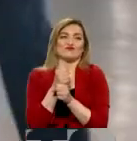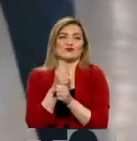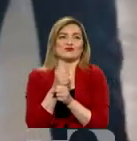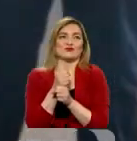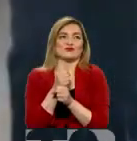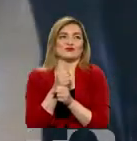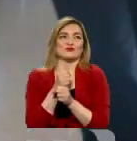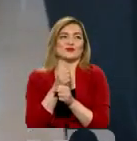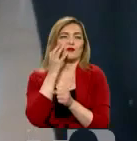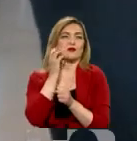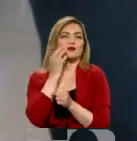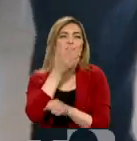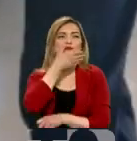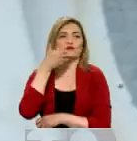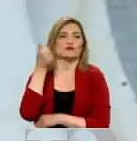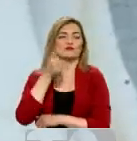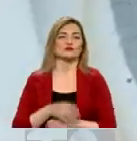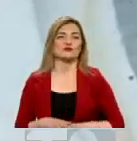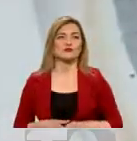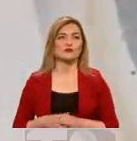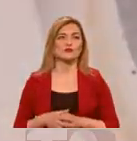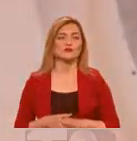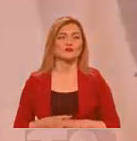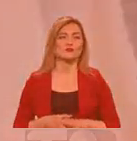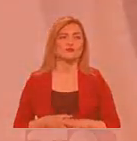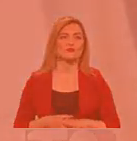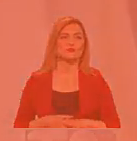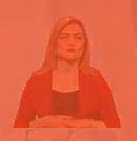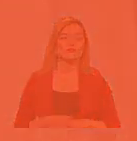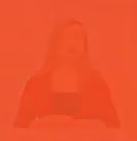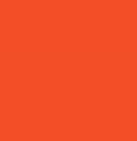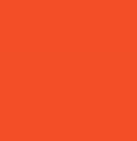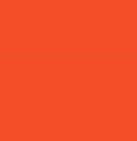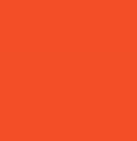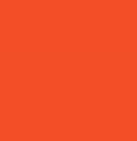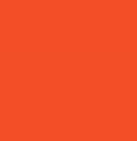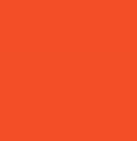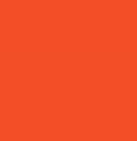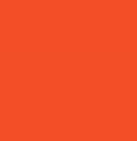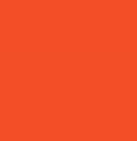se lleven la mejor experiencia de su viaje. Diego Ñascola Lama, 24 horas.